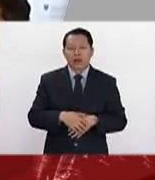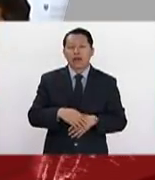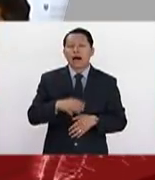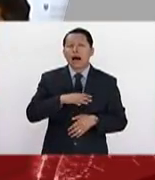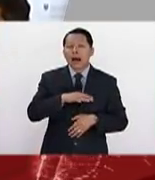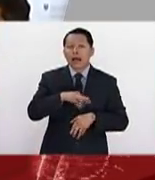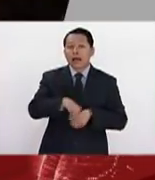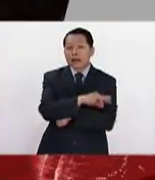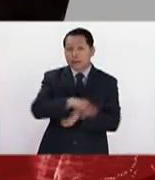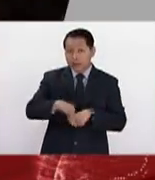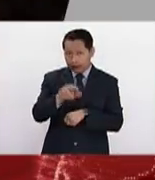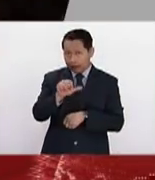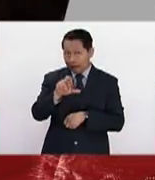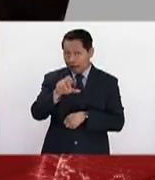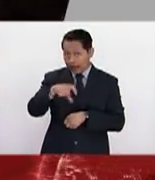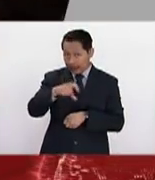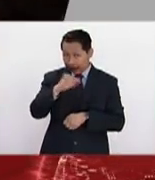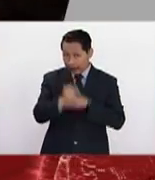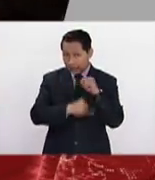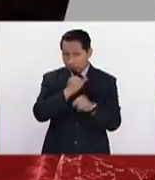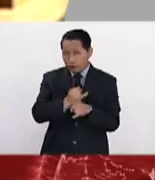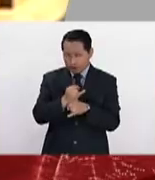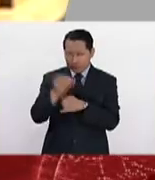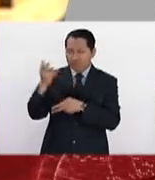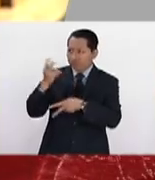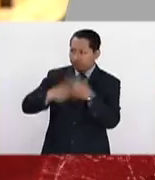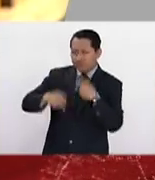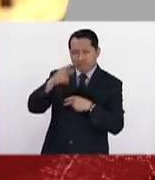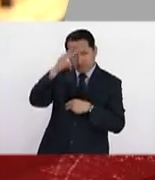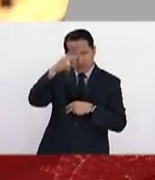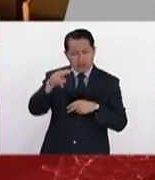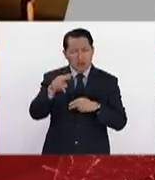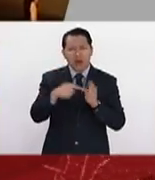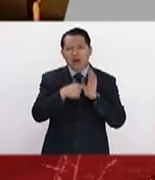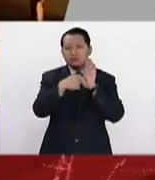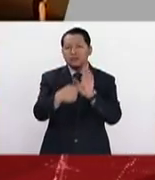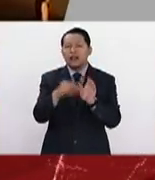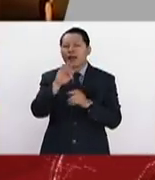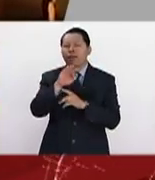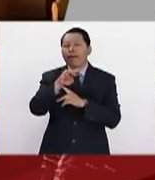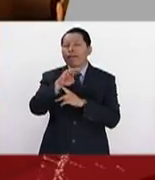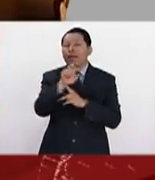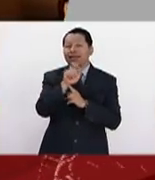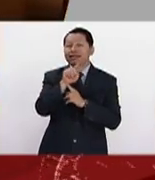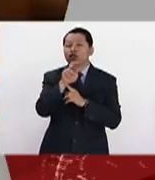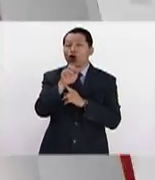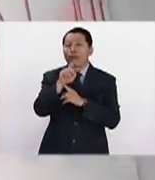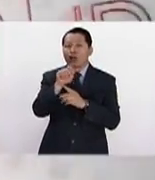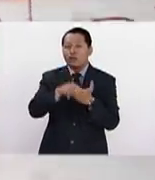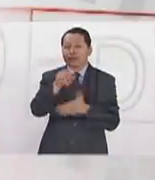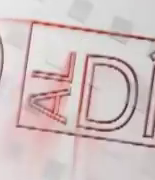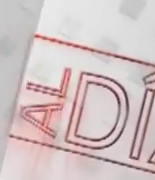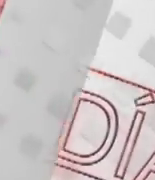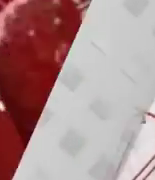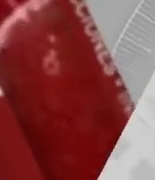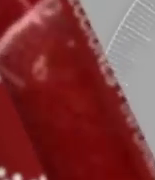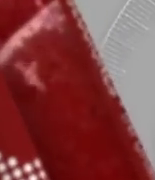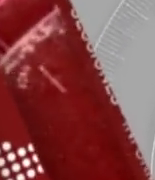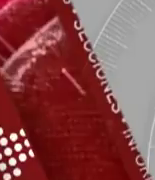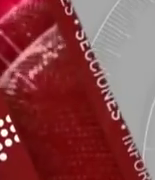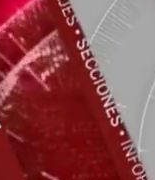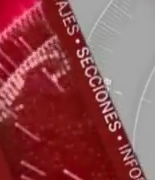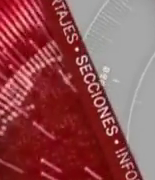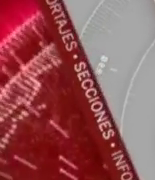arquitectos internacionales exponen sus trabajos en México en el Festival Mextrópoli 2018.